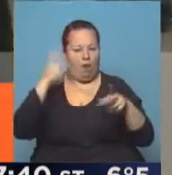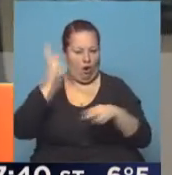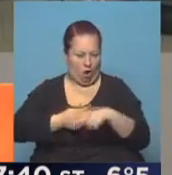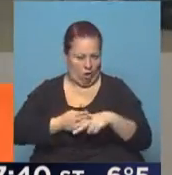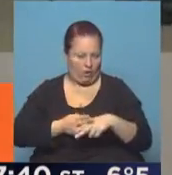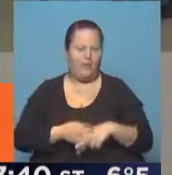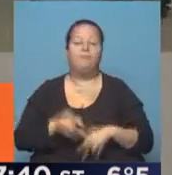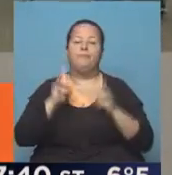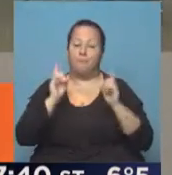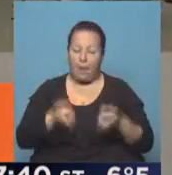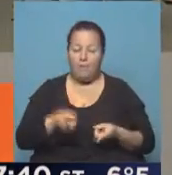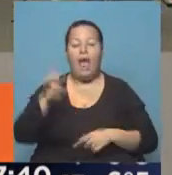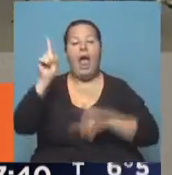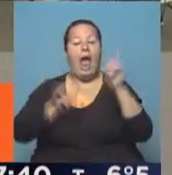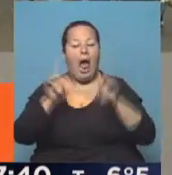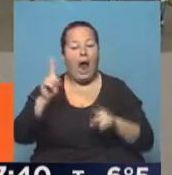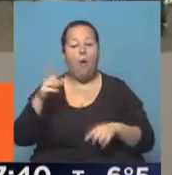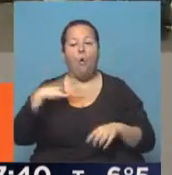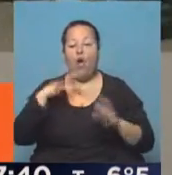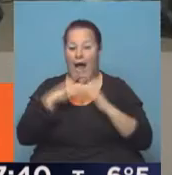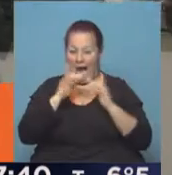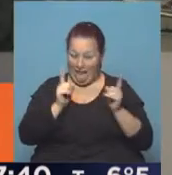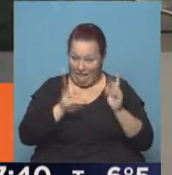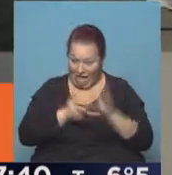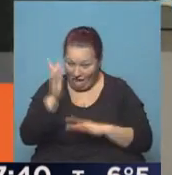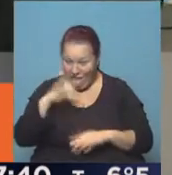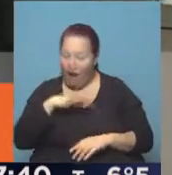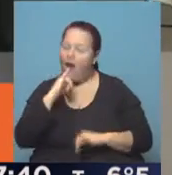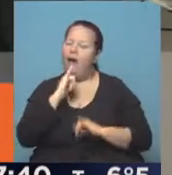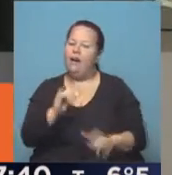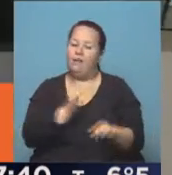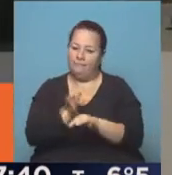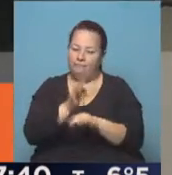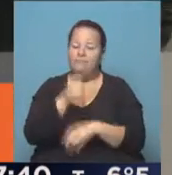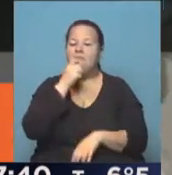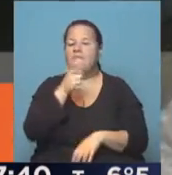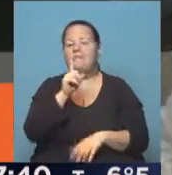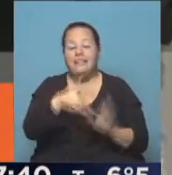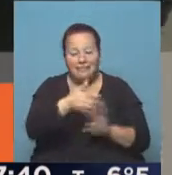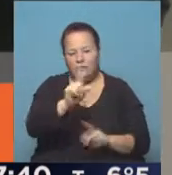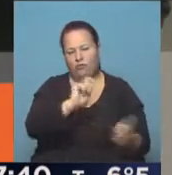corte. Entonces, aquellos que todavía no salieron de sus casas, la recomendación, traten de evitar